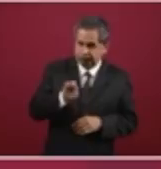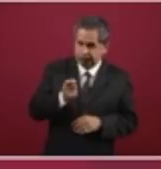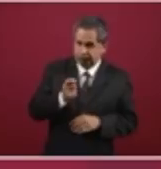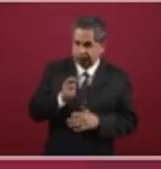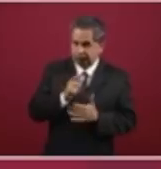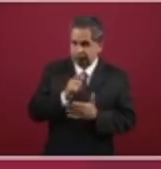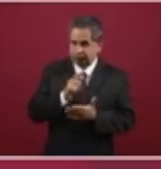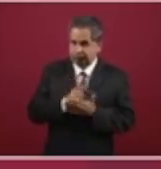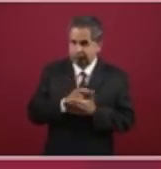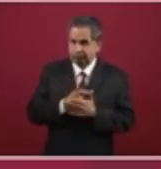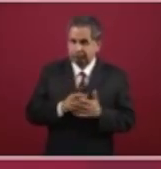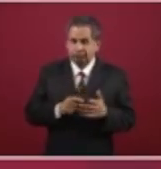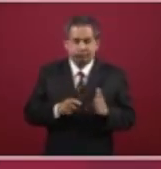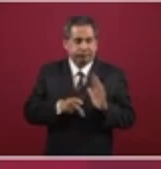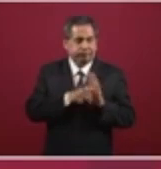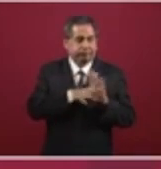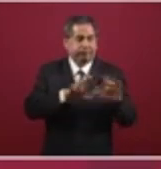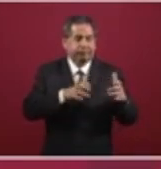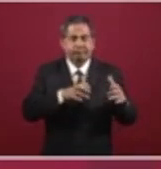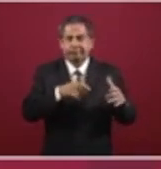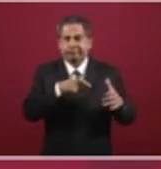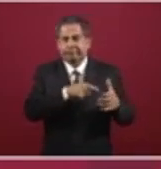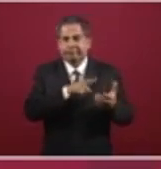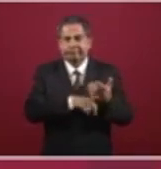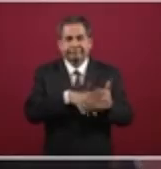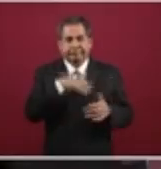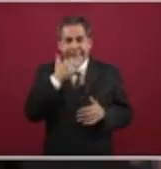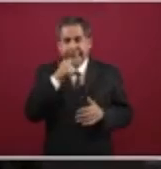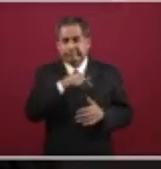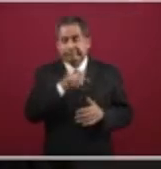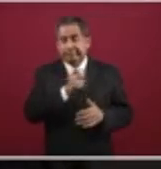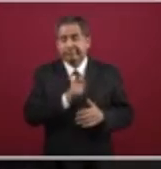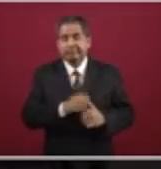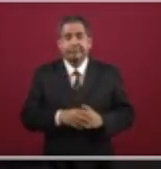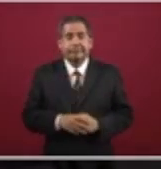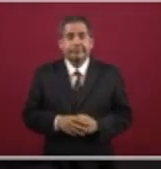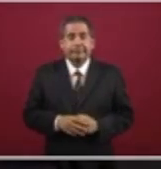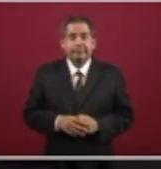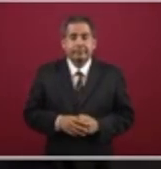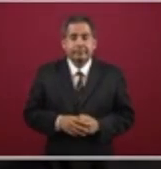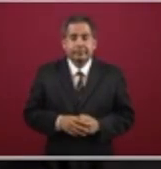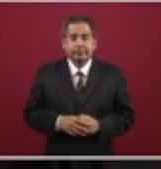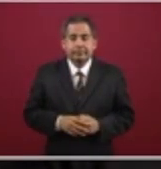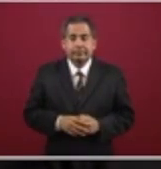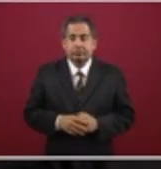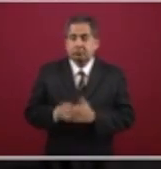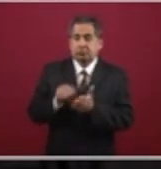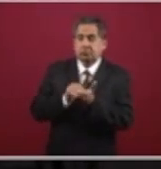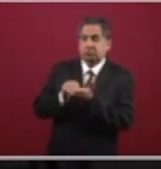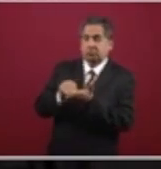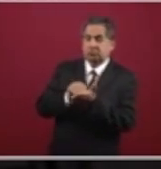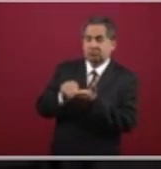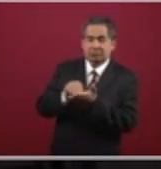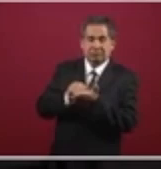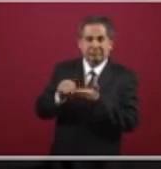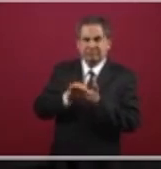grandes. Finalmente, sobre la corrupción de las aduanas, se enfatizó que se realiza una limpia, porque no solo